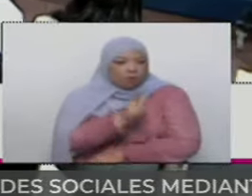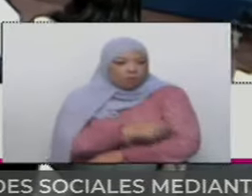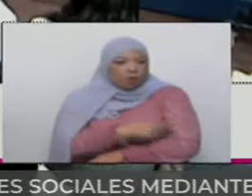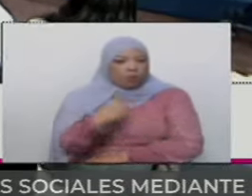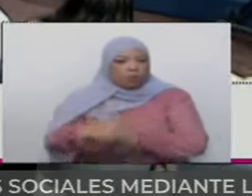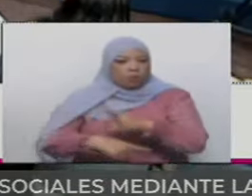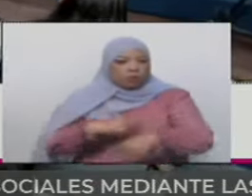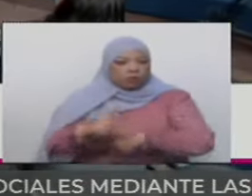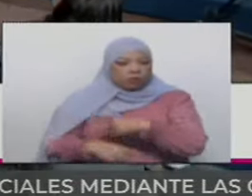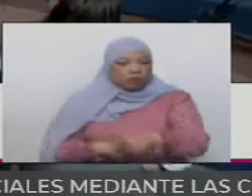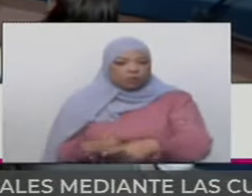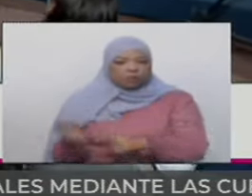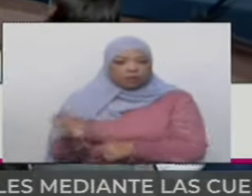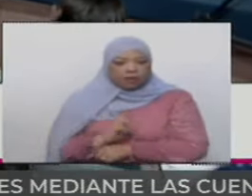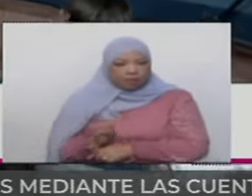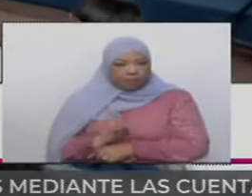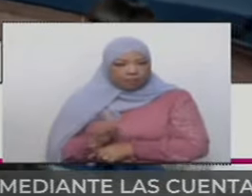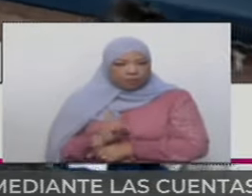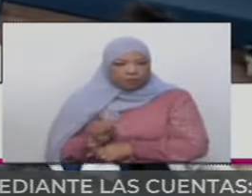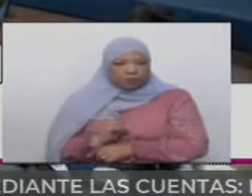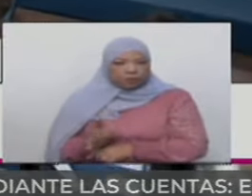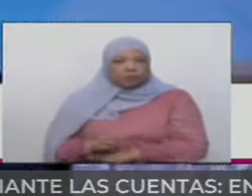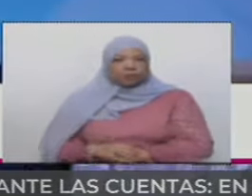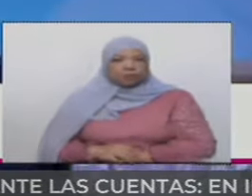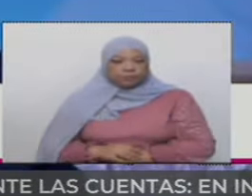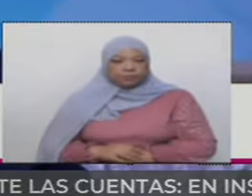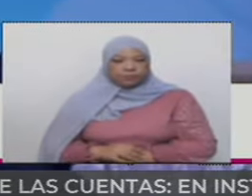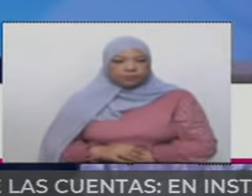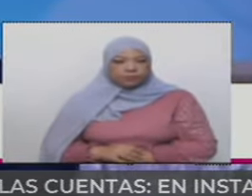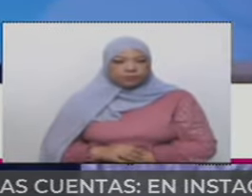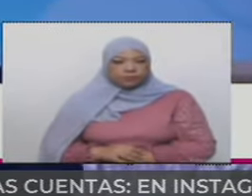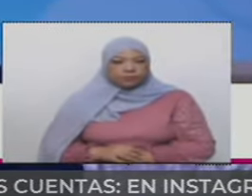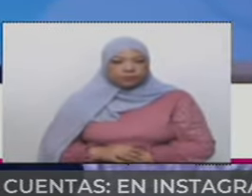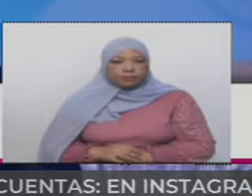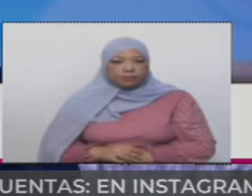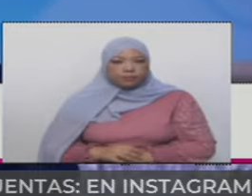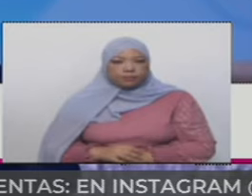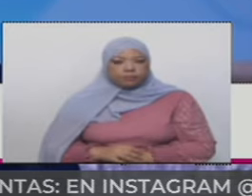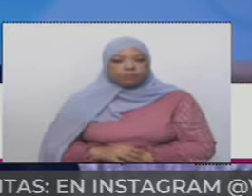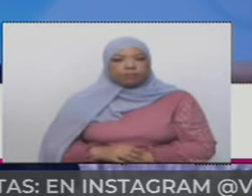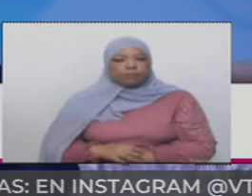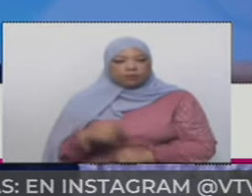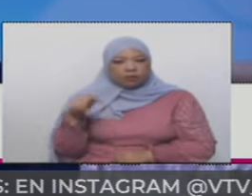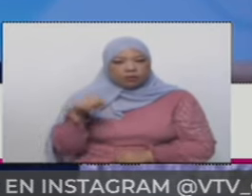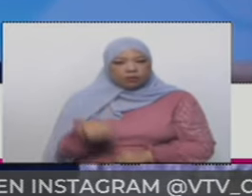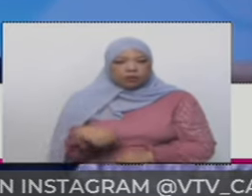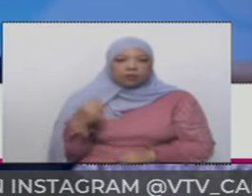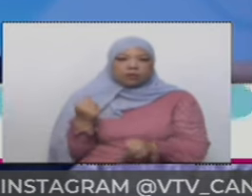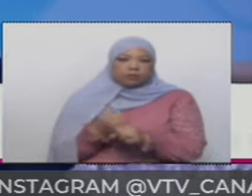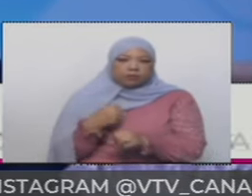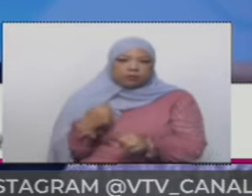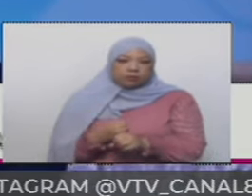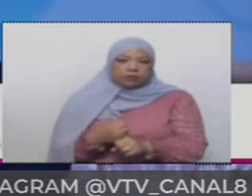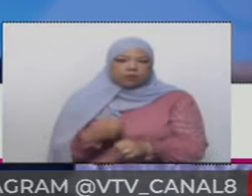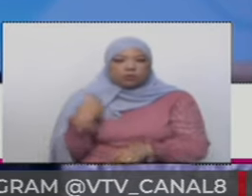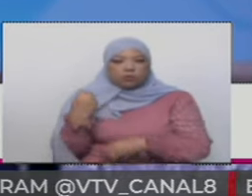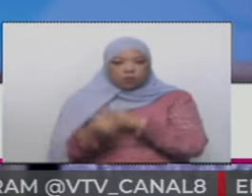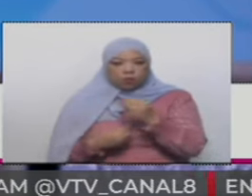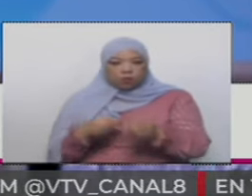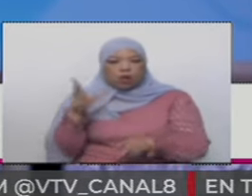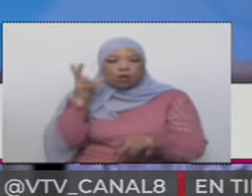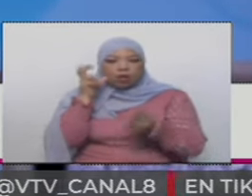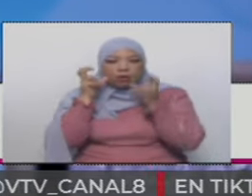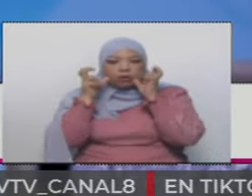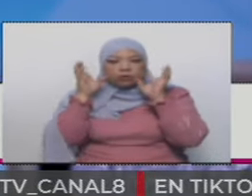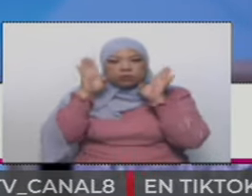proceso? Cuéntame en conversadito los tres, pues. Sí, bueno, presidente, nosotros hoy en día estamos siendo escuchados